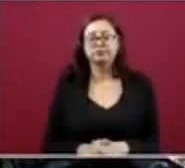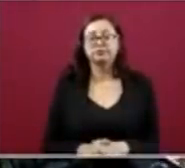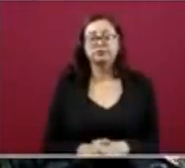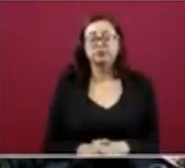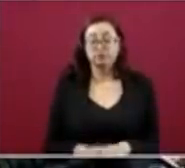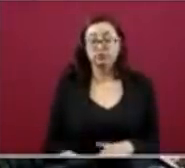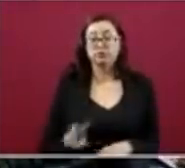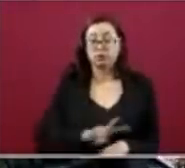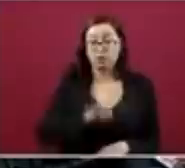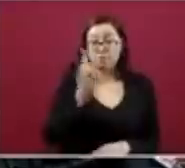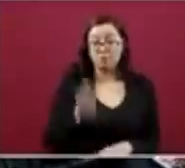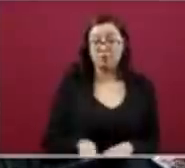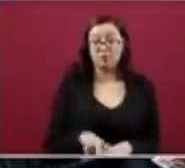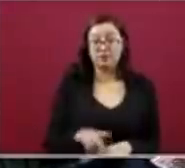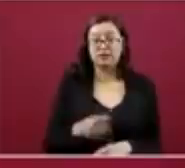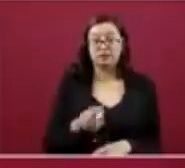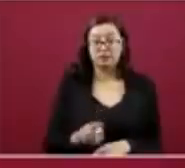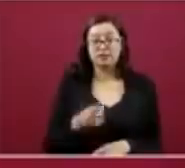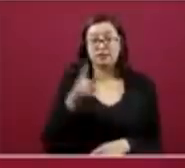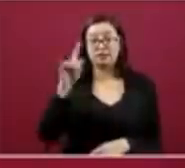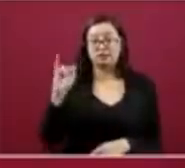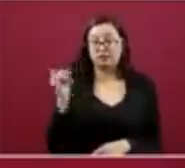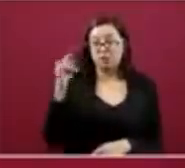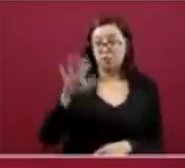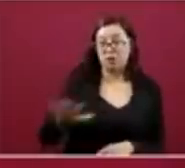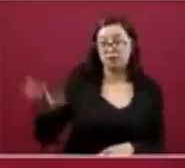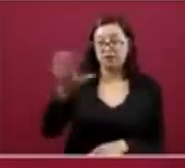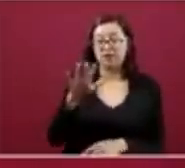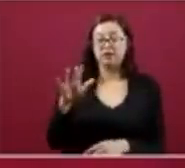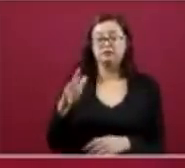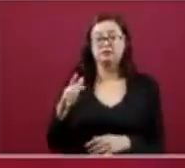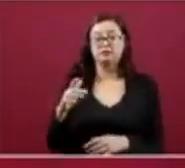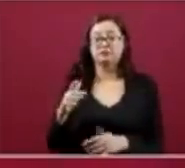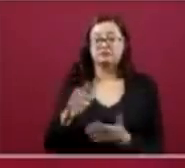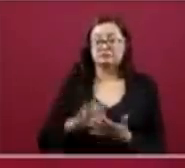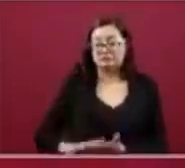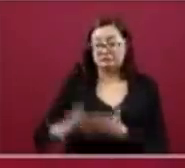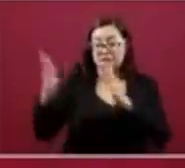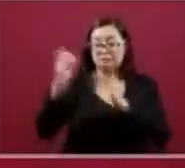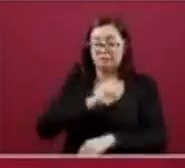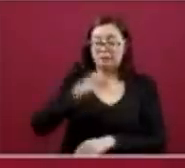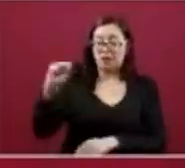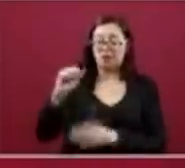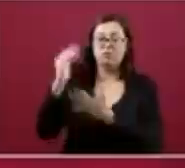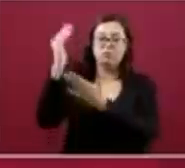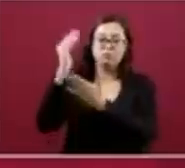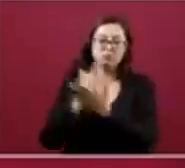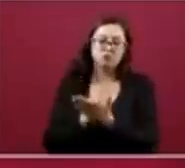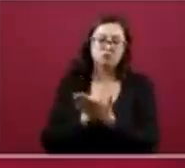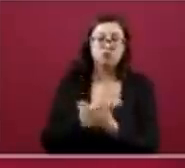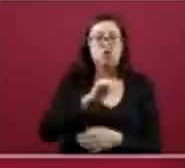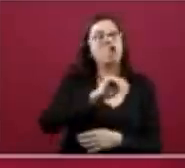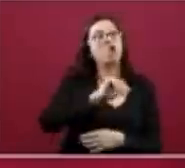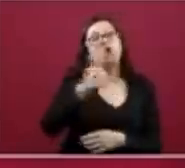la incidencia delictiva en Tijuana, no así en otras